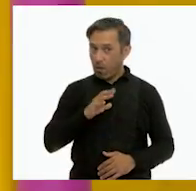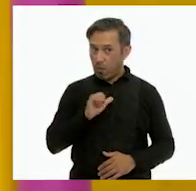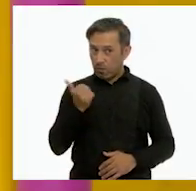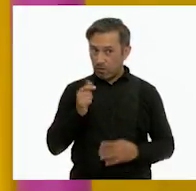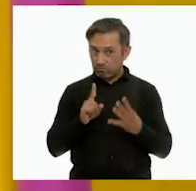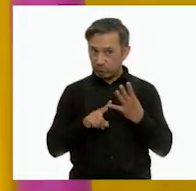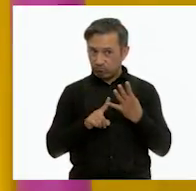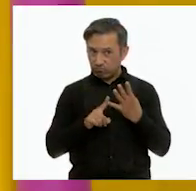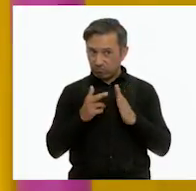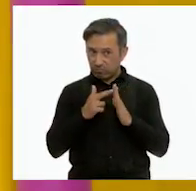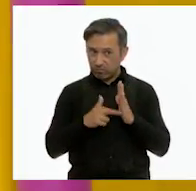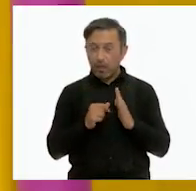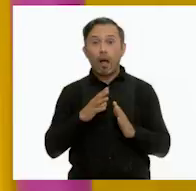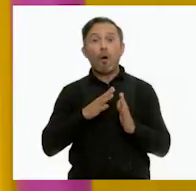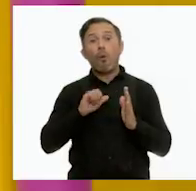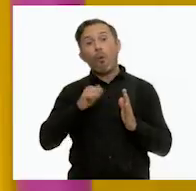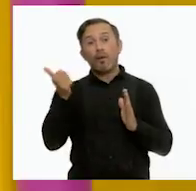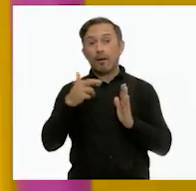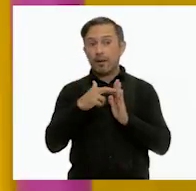Aquí tengo otra regla.